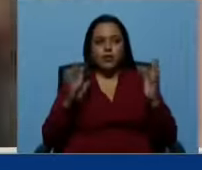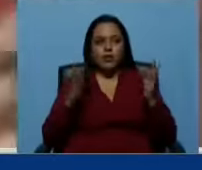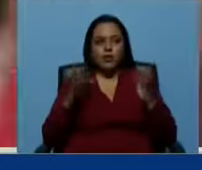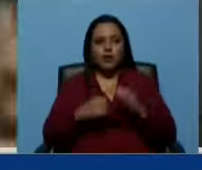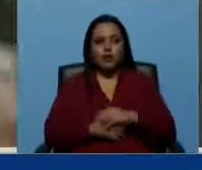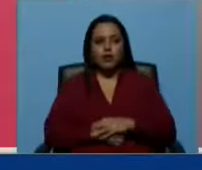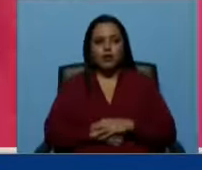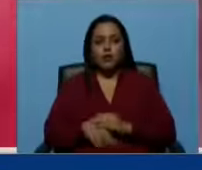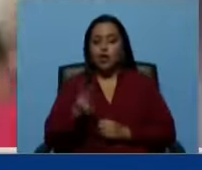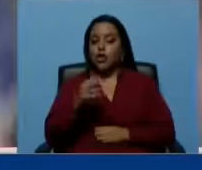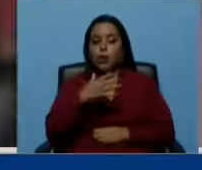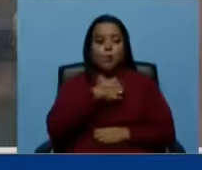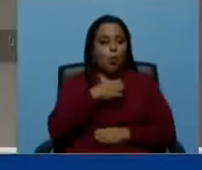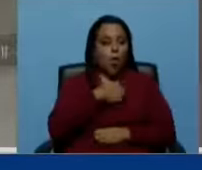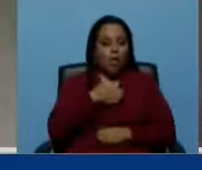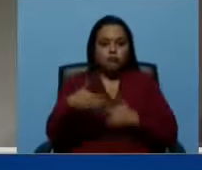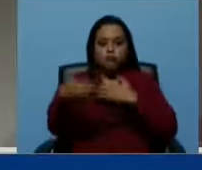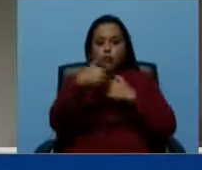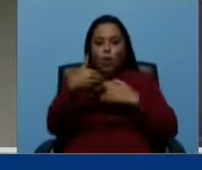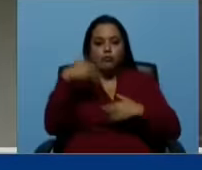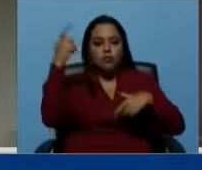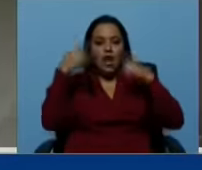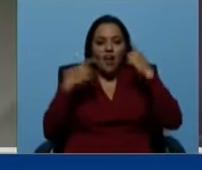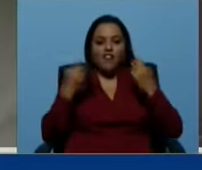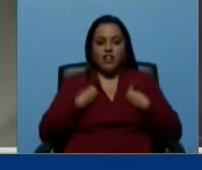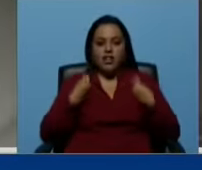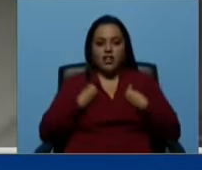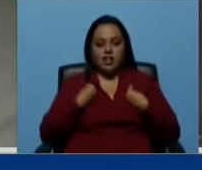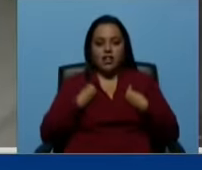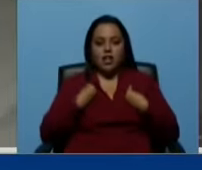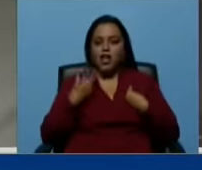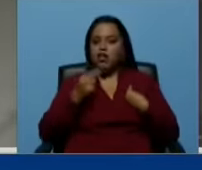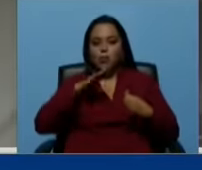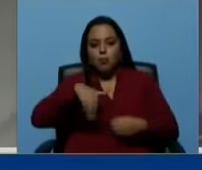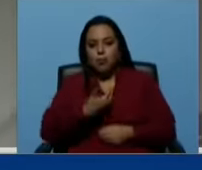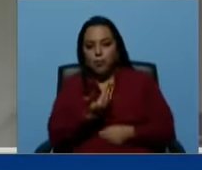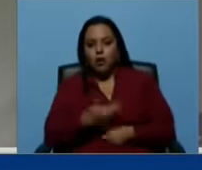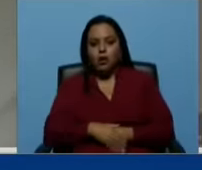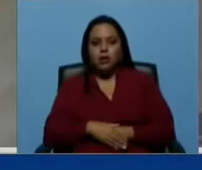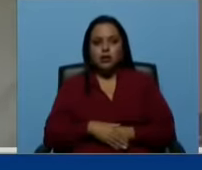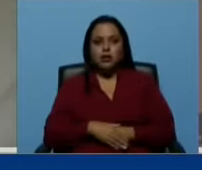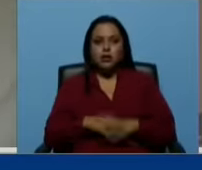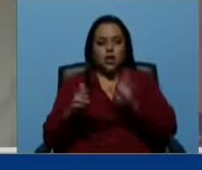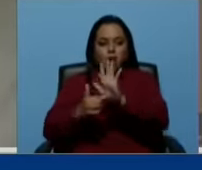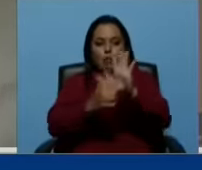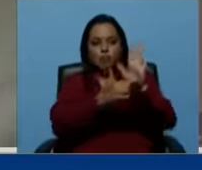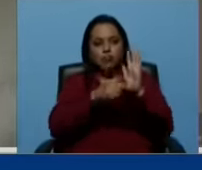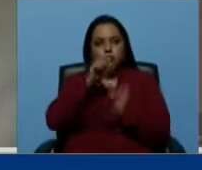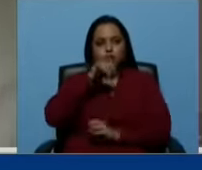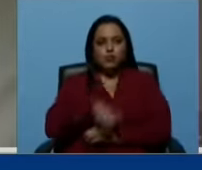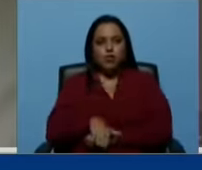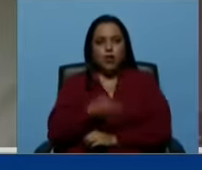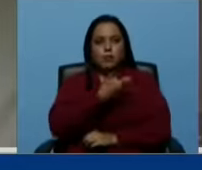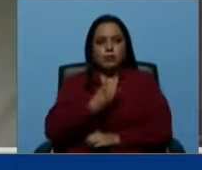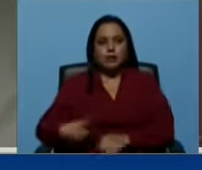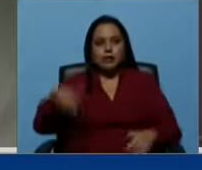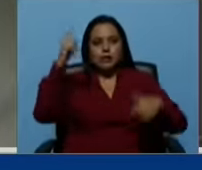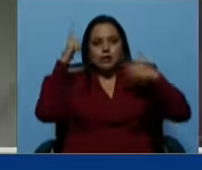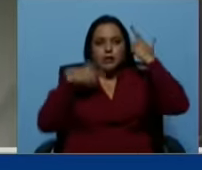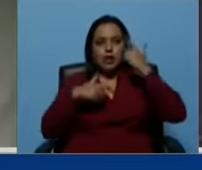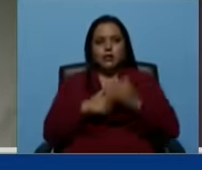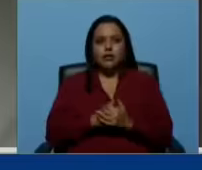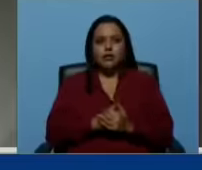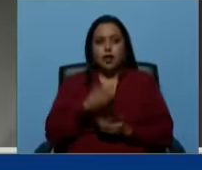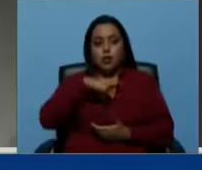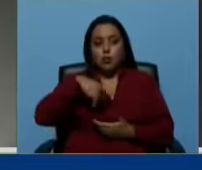No pudieron con Chávez en vida física y no podrán con el ejemplo y el legado de Hugo Chávez Frías,